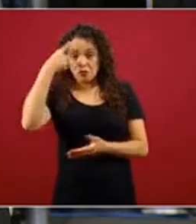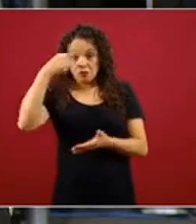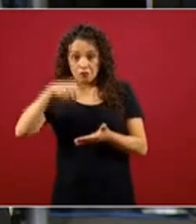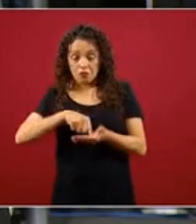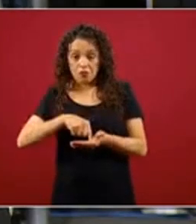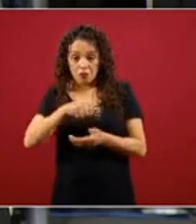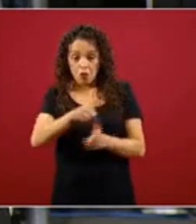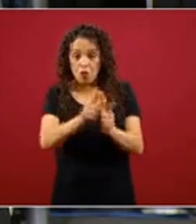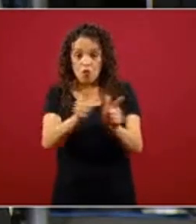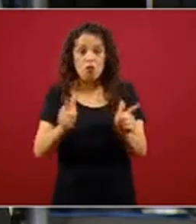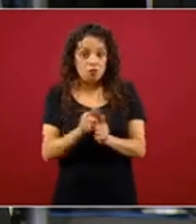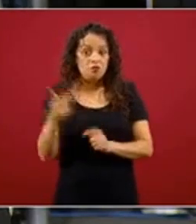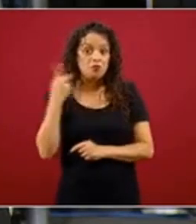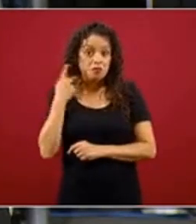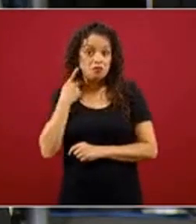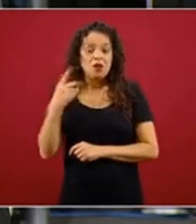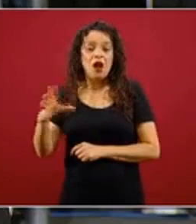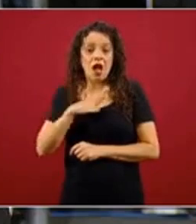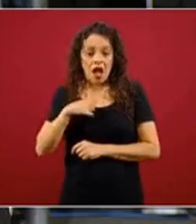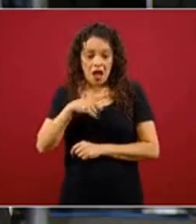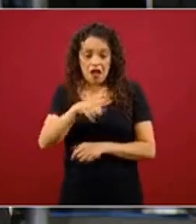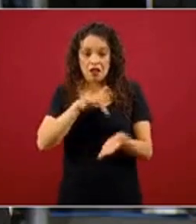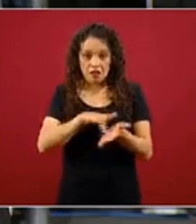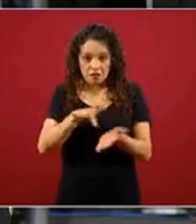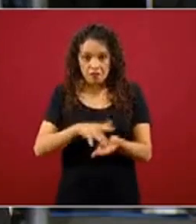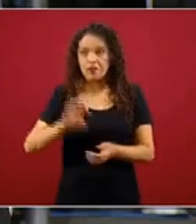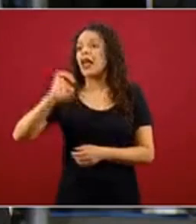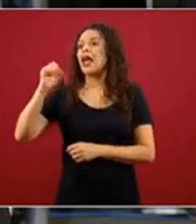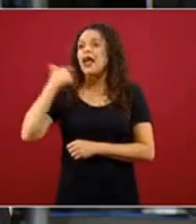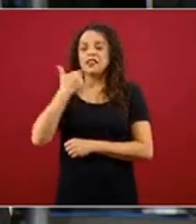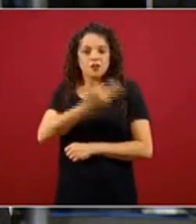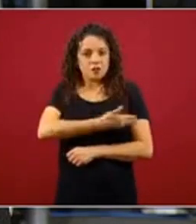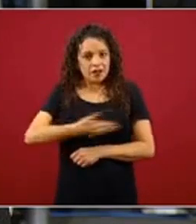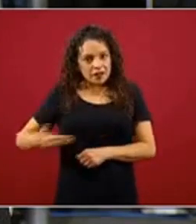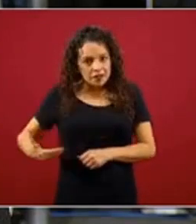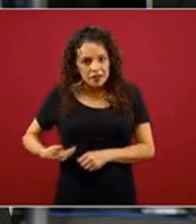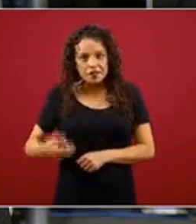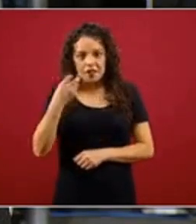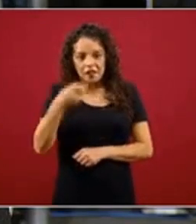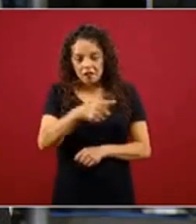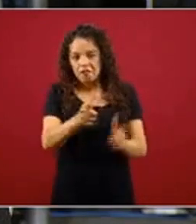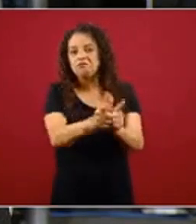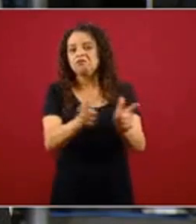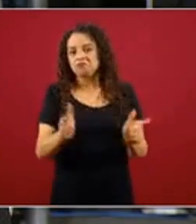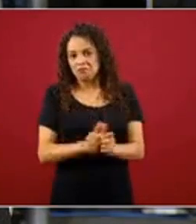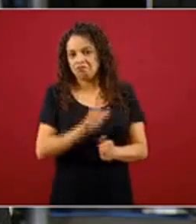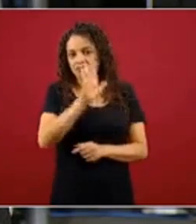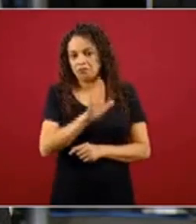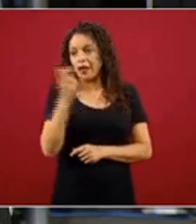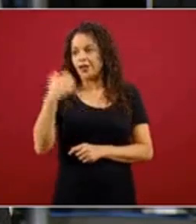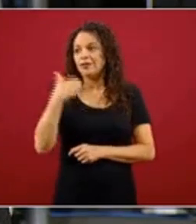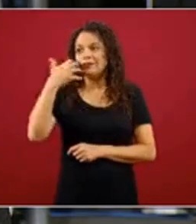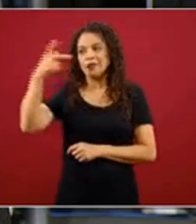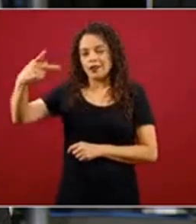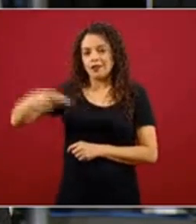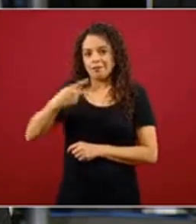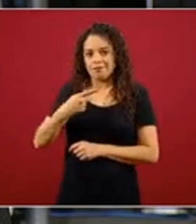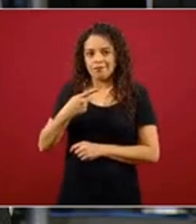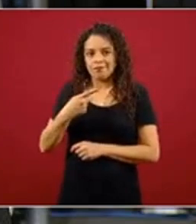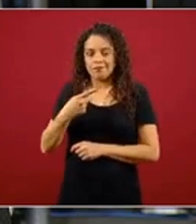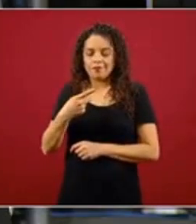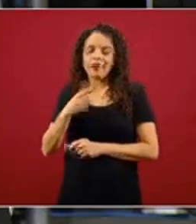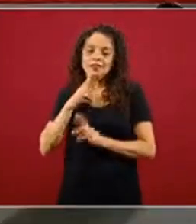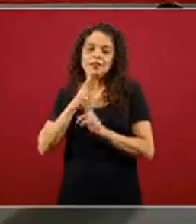expresidentes, grupos de sexenios anteriores. Me gustaría que me respondiera primero esa pregunta y la otra es dirigida al doctor